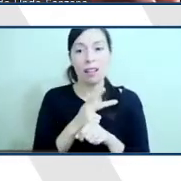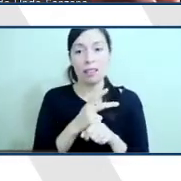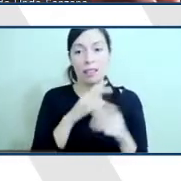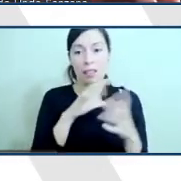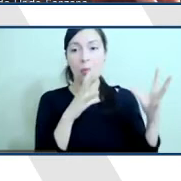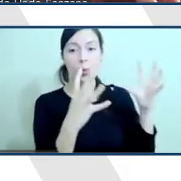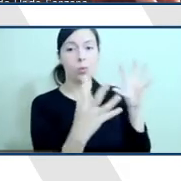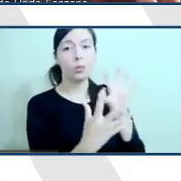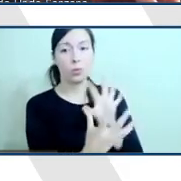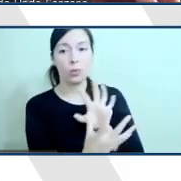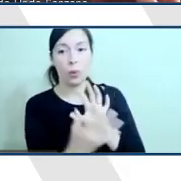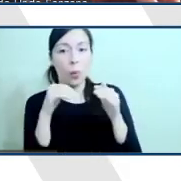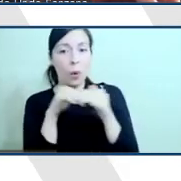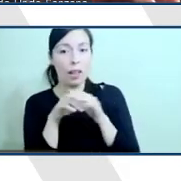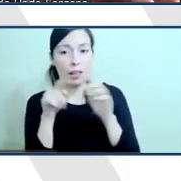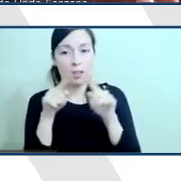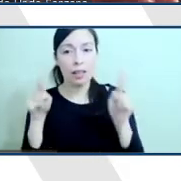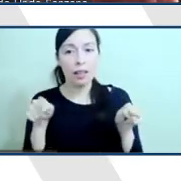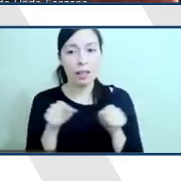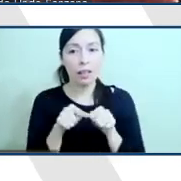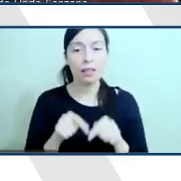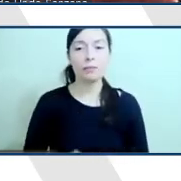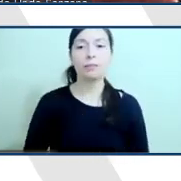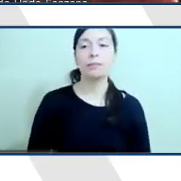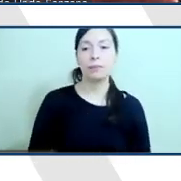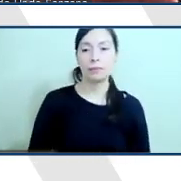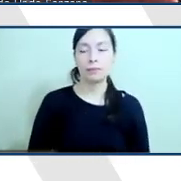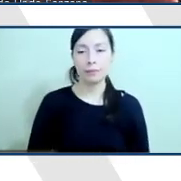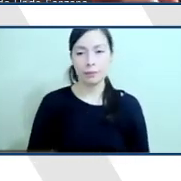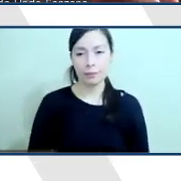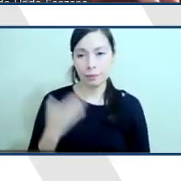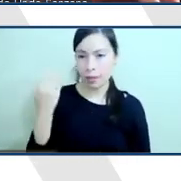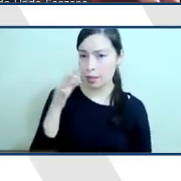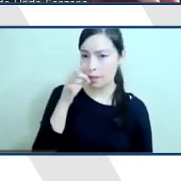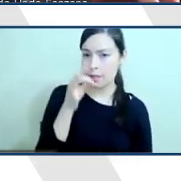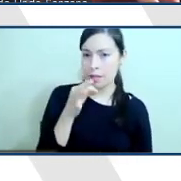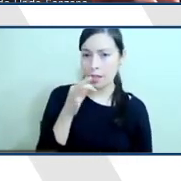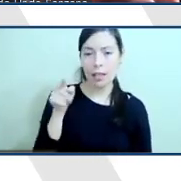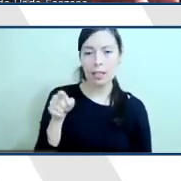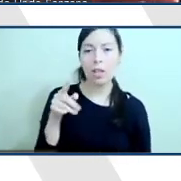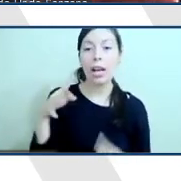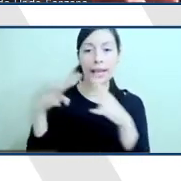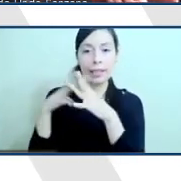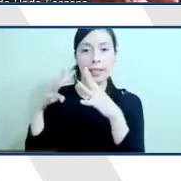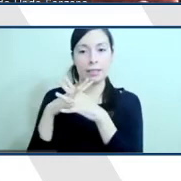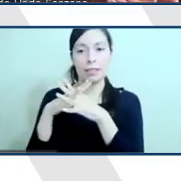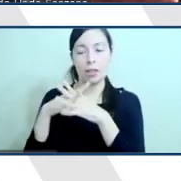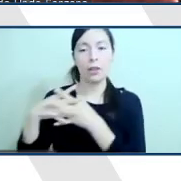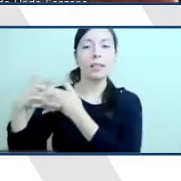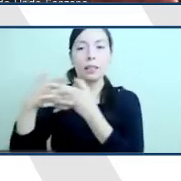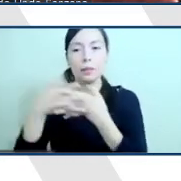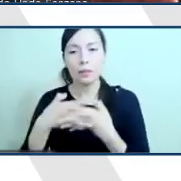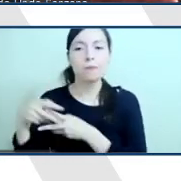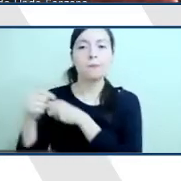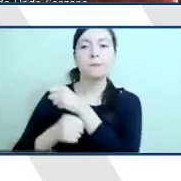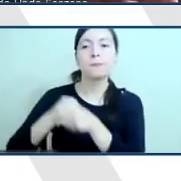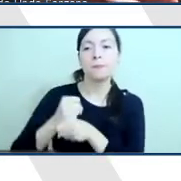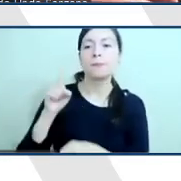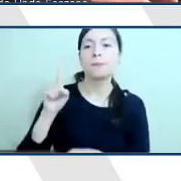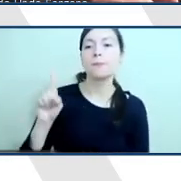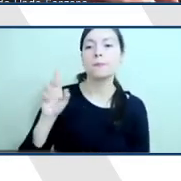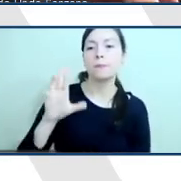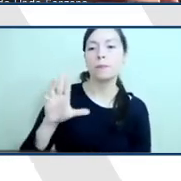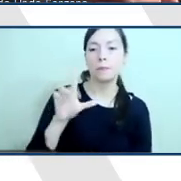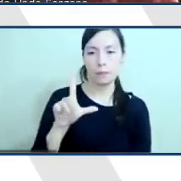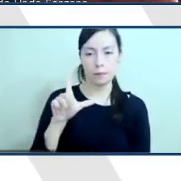mundo. Como les decía inicialmente, esto fue operado por el ejército estadounidense en 1957,